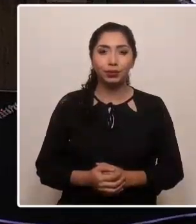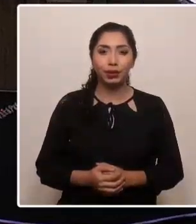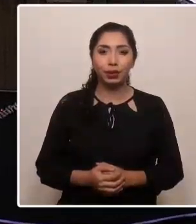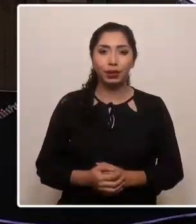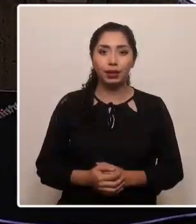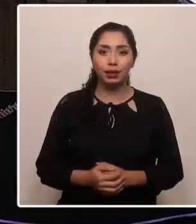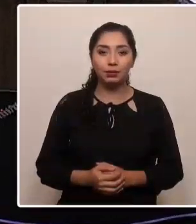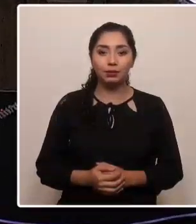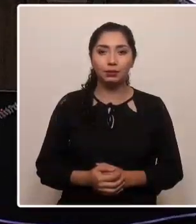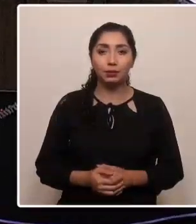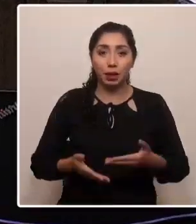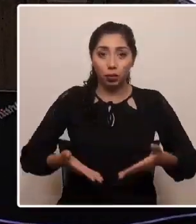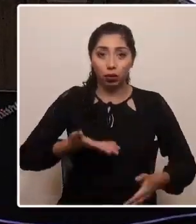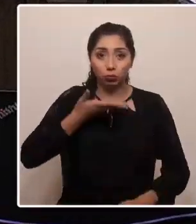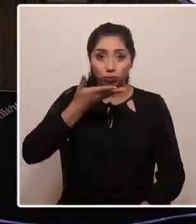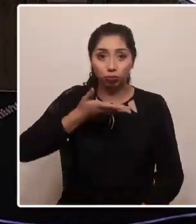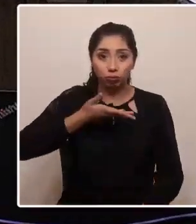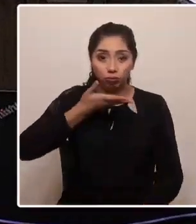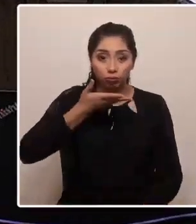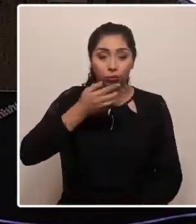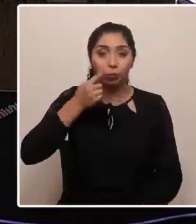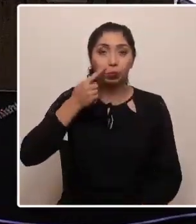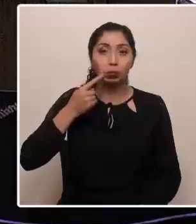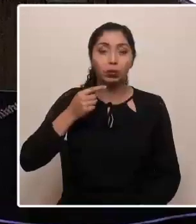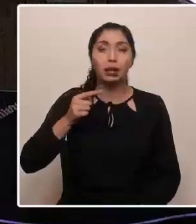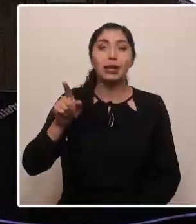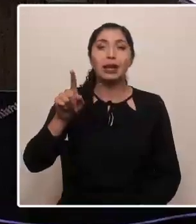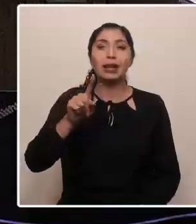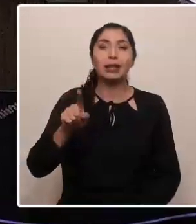Tiene la palabra el convencional Agustín Esquella.